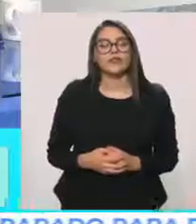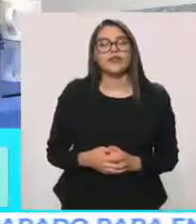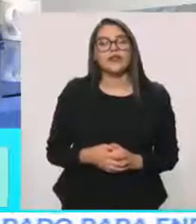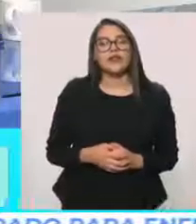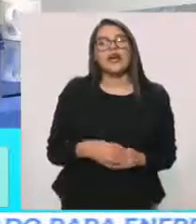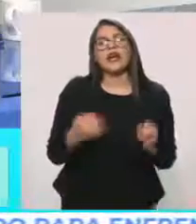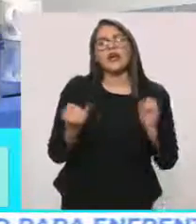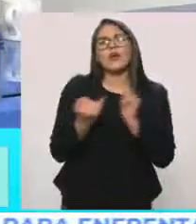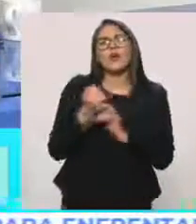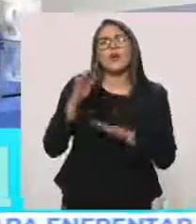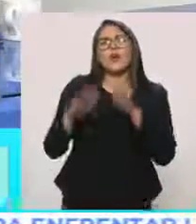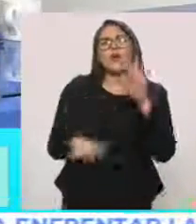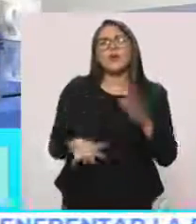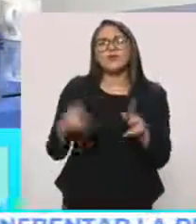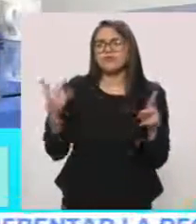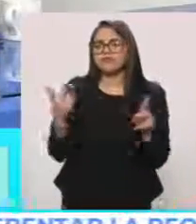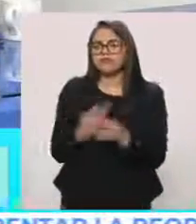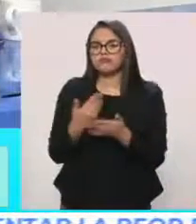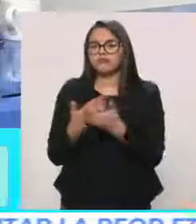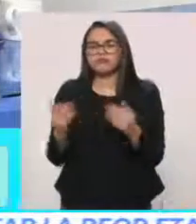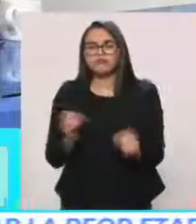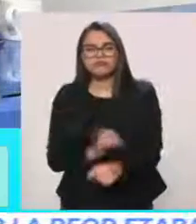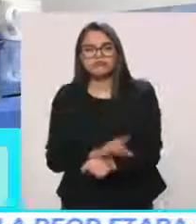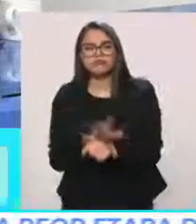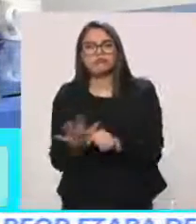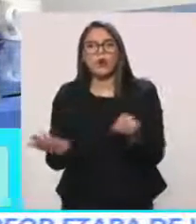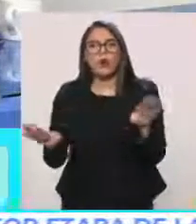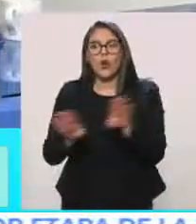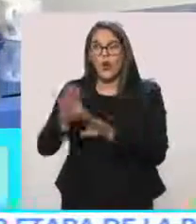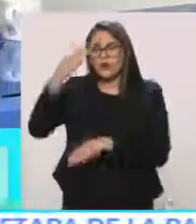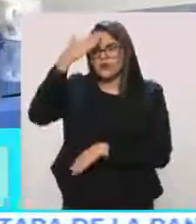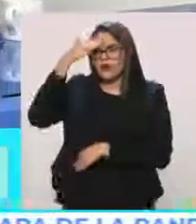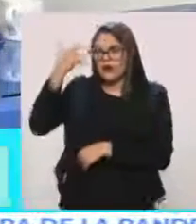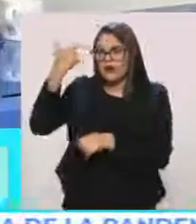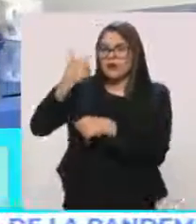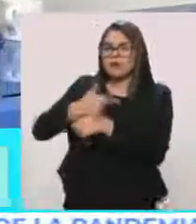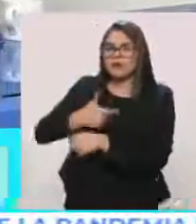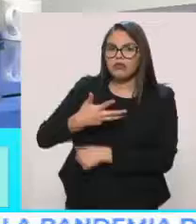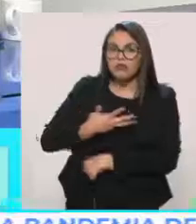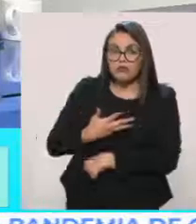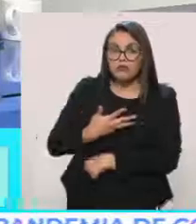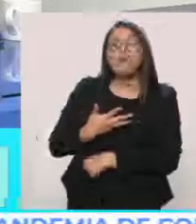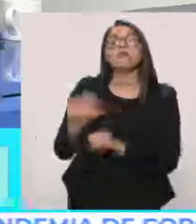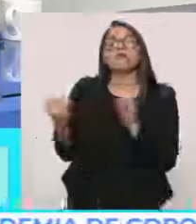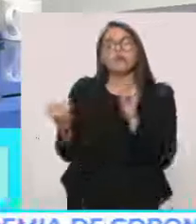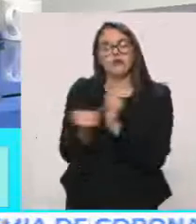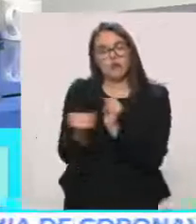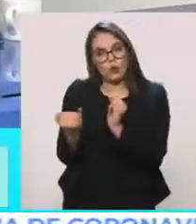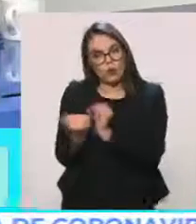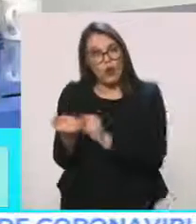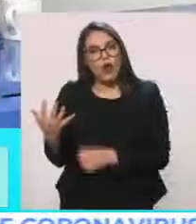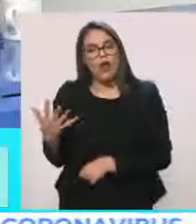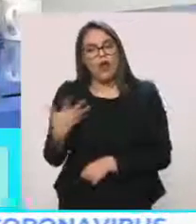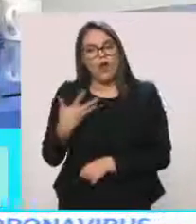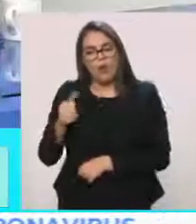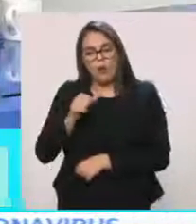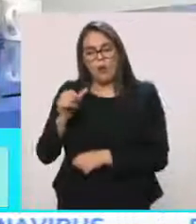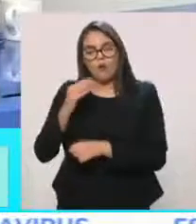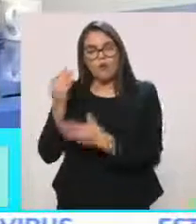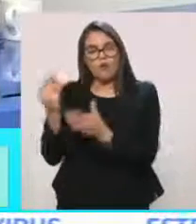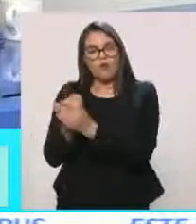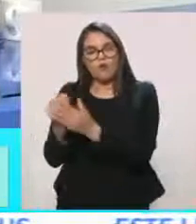hacer ante el coronavirus, cómo identificarlo. También hay una capacitación para el tratamiento durante